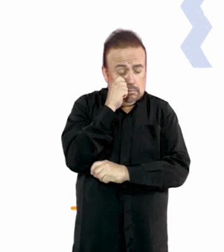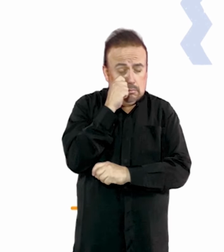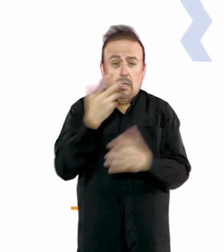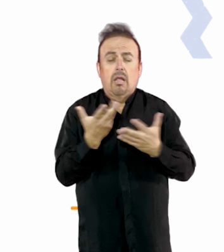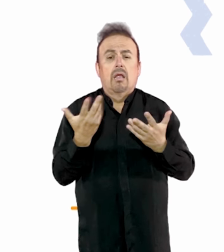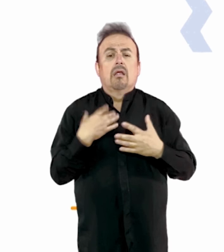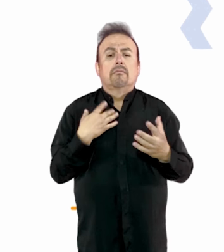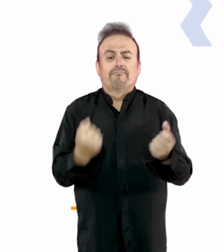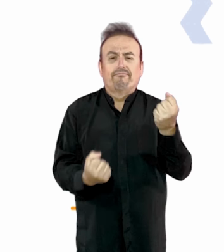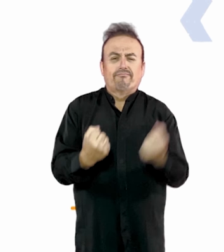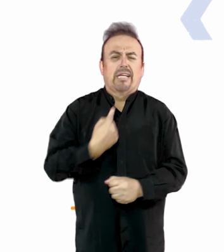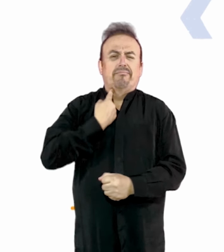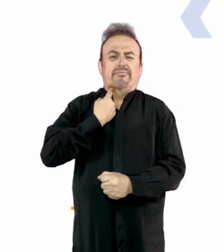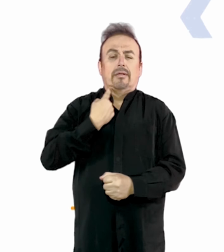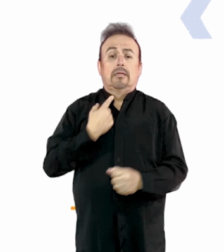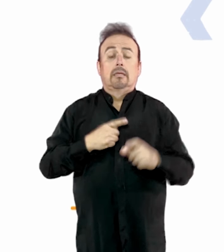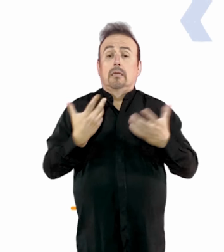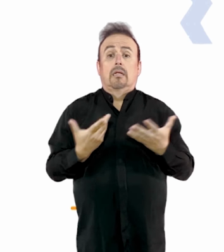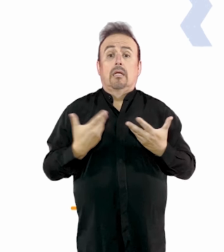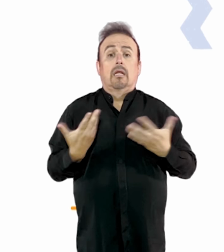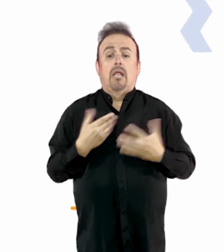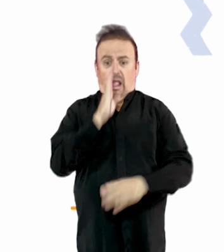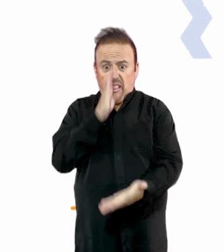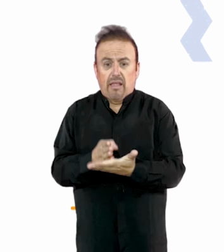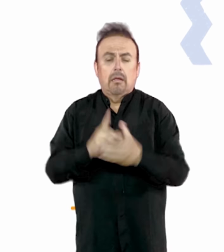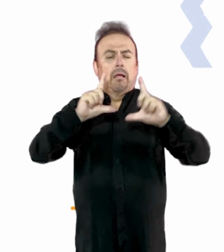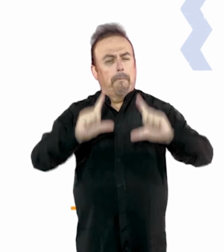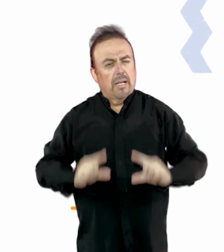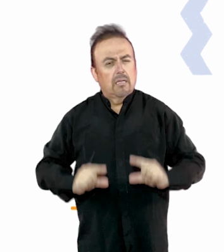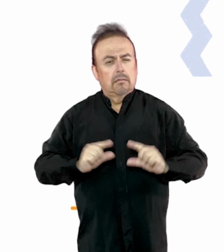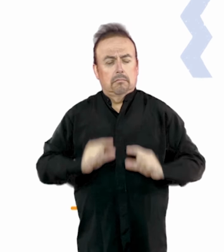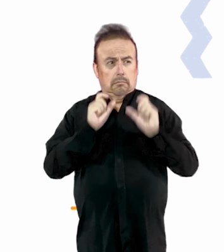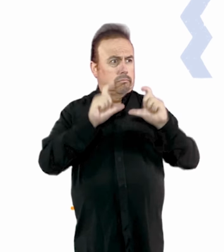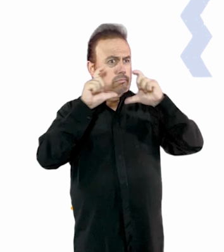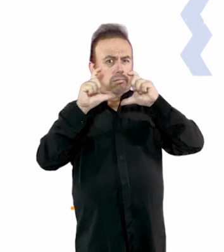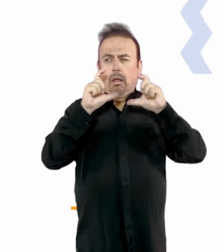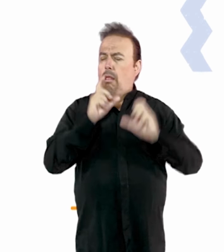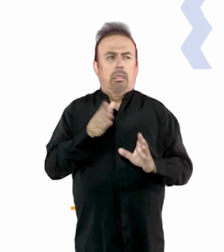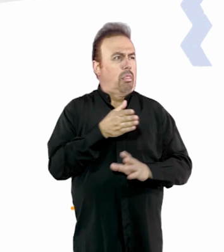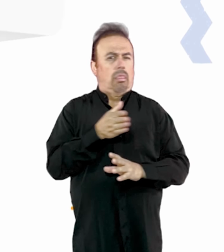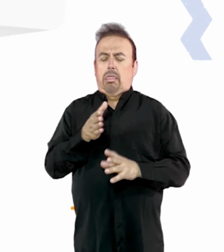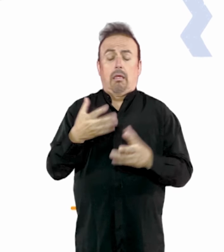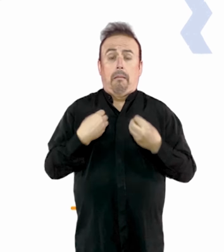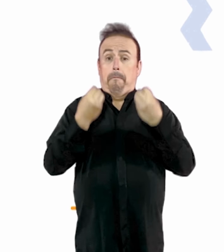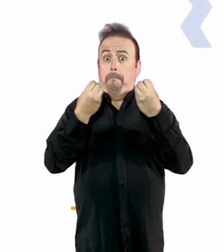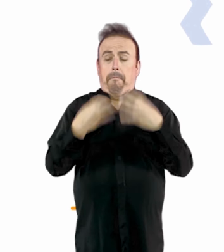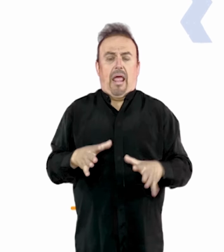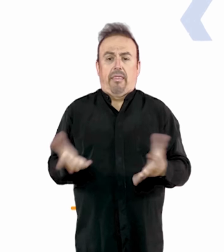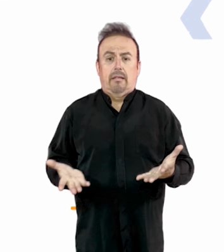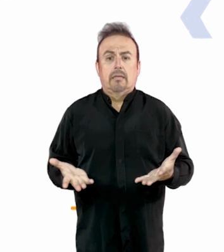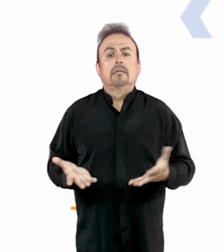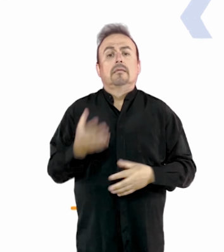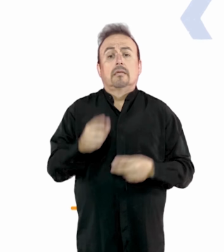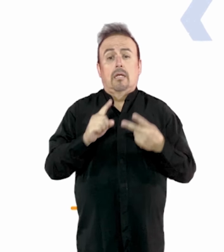afecta a la conducción, disminuyendo la capacidad para tomar decisiones y de percepción, desorientación y pérdida de reflejos.